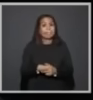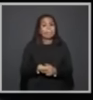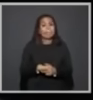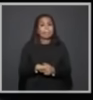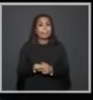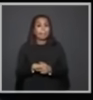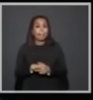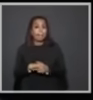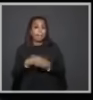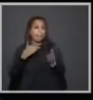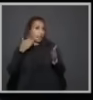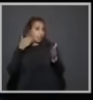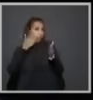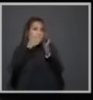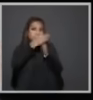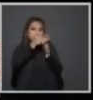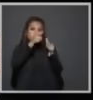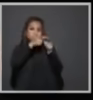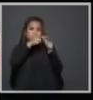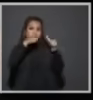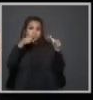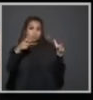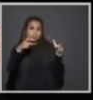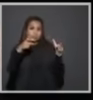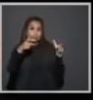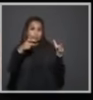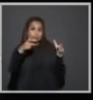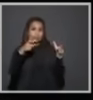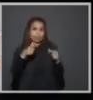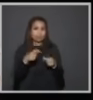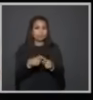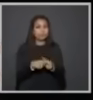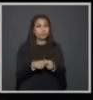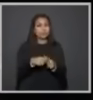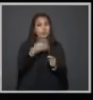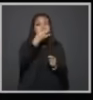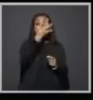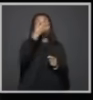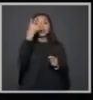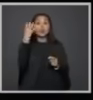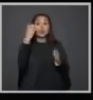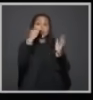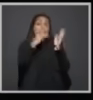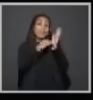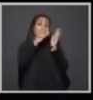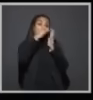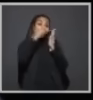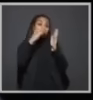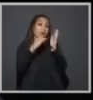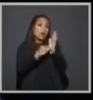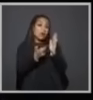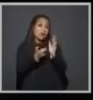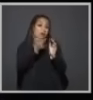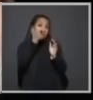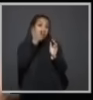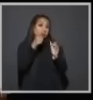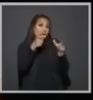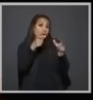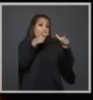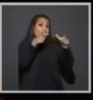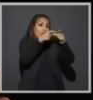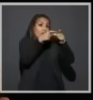comprometida hacia adelante del orden de 400,000 millones de pesos. Nada más